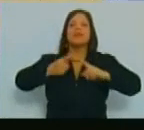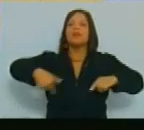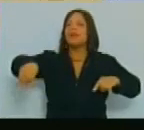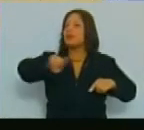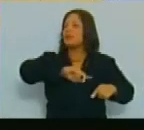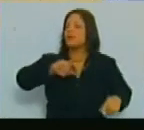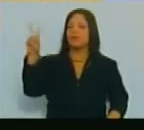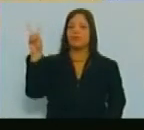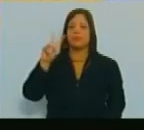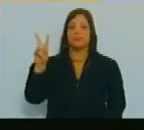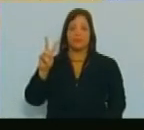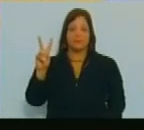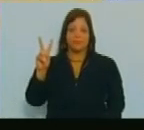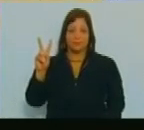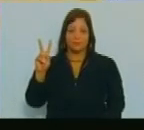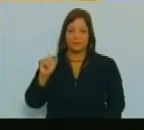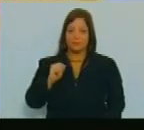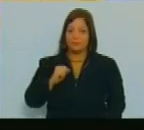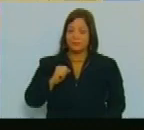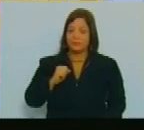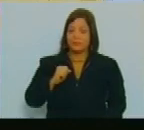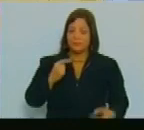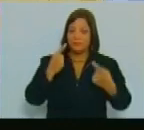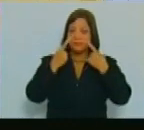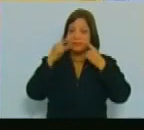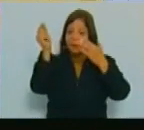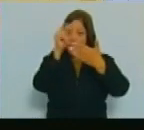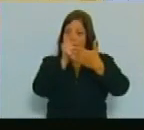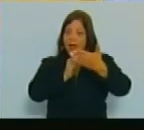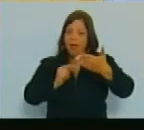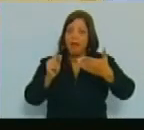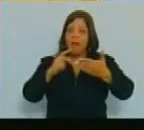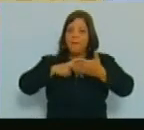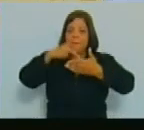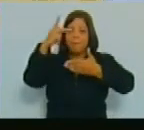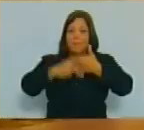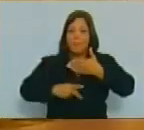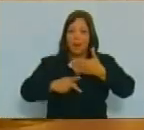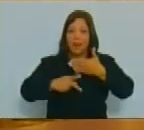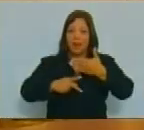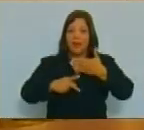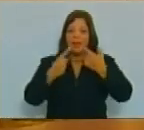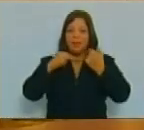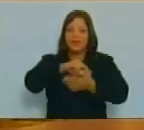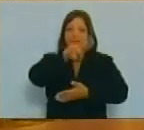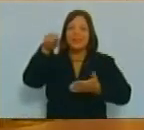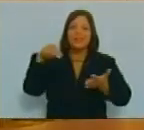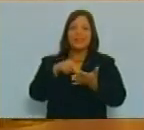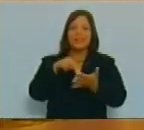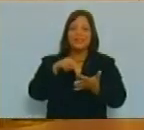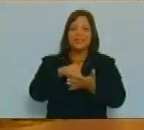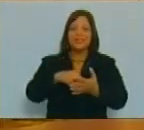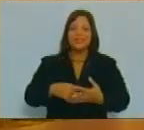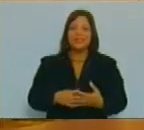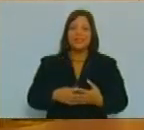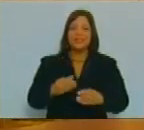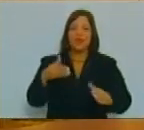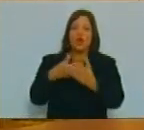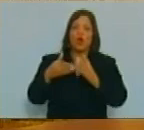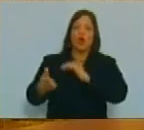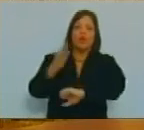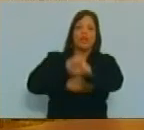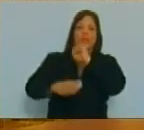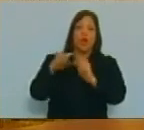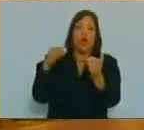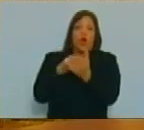nacional hemos diseñado también un plan nacional antisecuestro